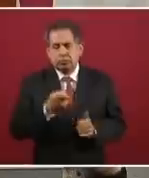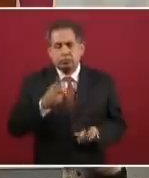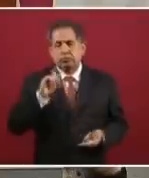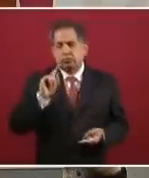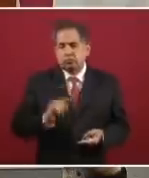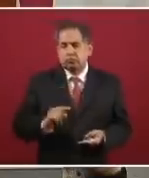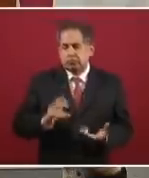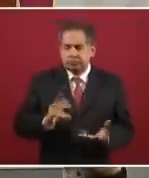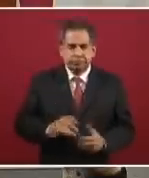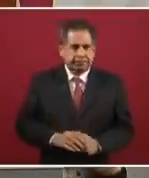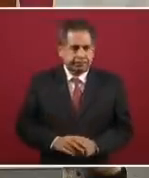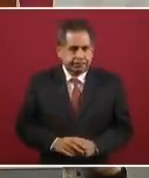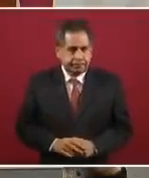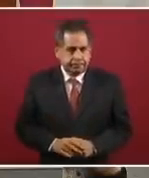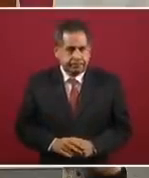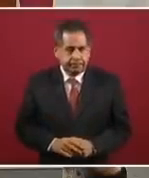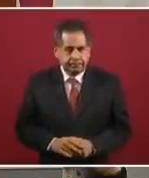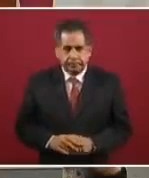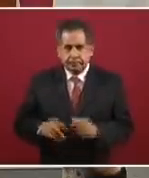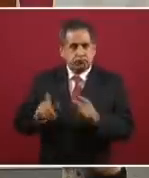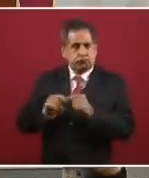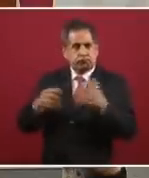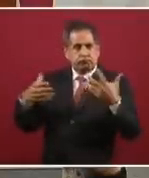estacionales. En síntesis,